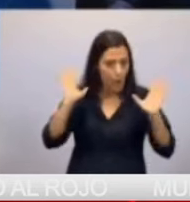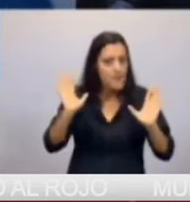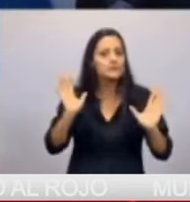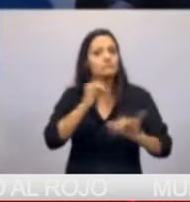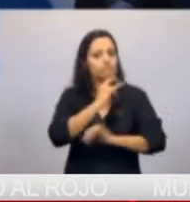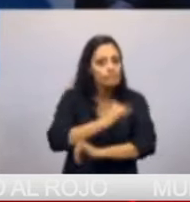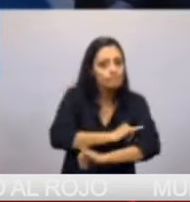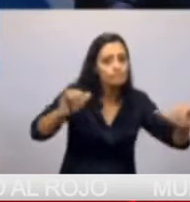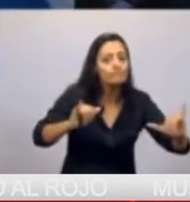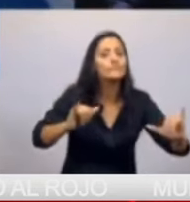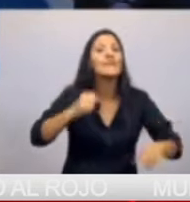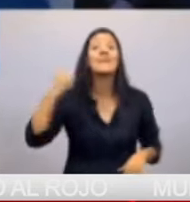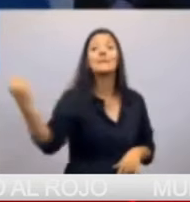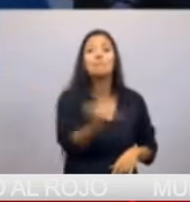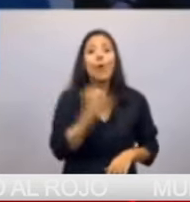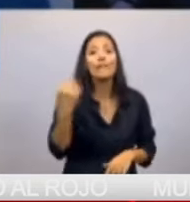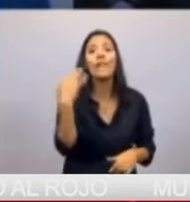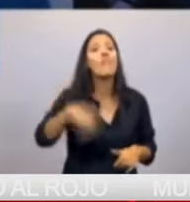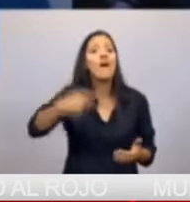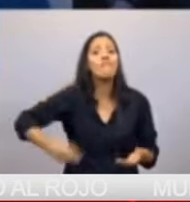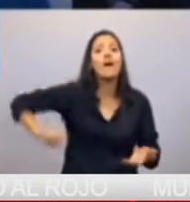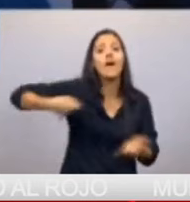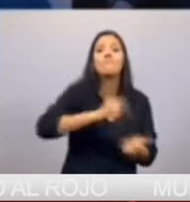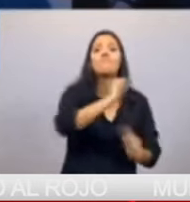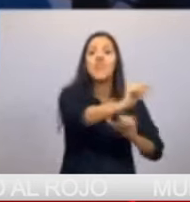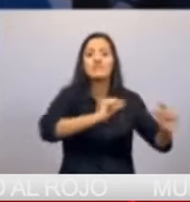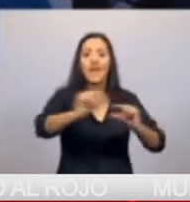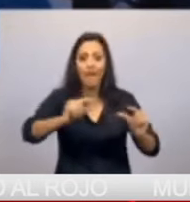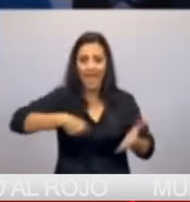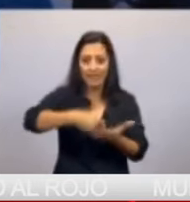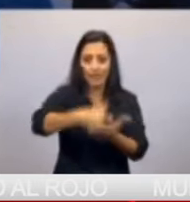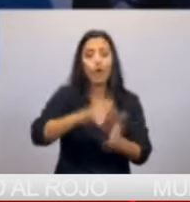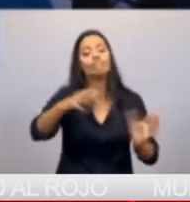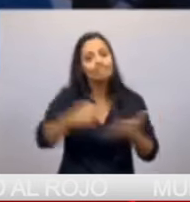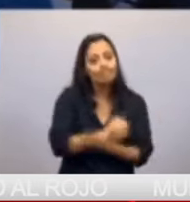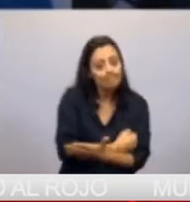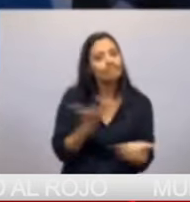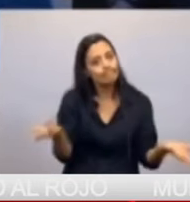es necesario que haya financiamiento. Y lamentablemente,